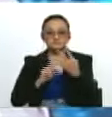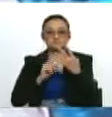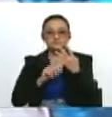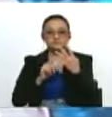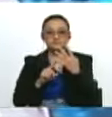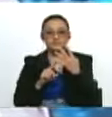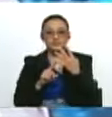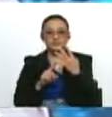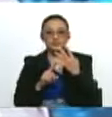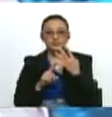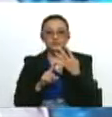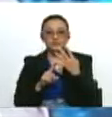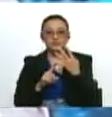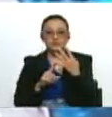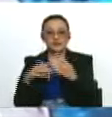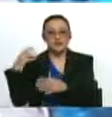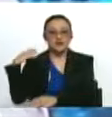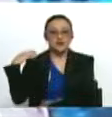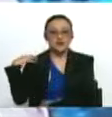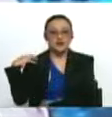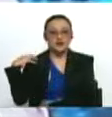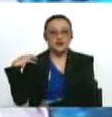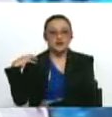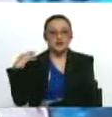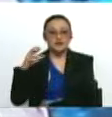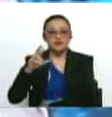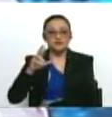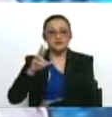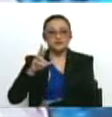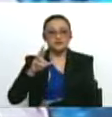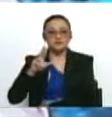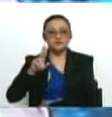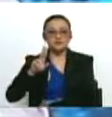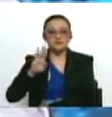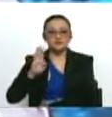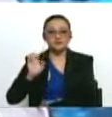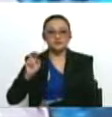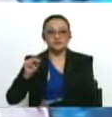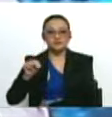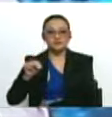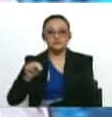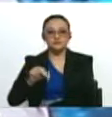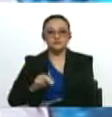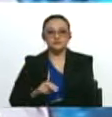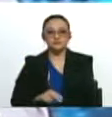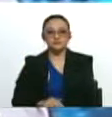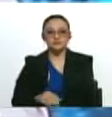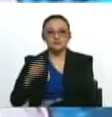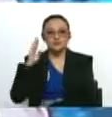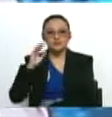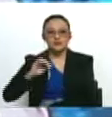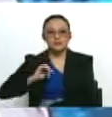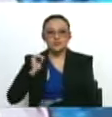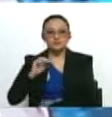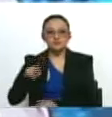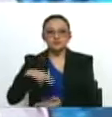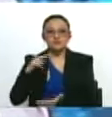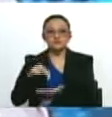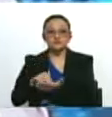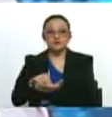lugar, el general Rubén Santiago Cervigna, comandante general de la Policía